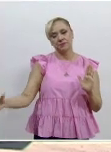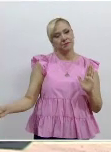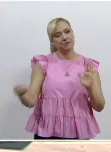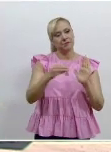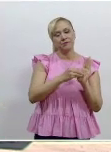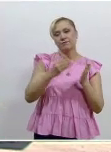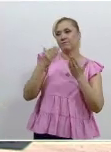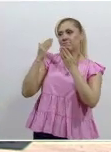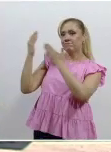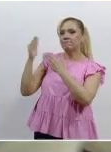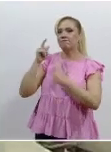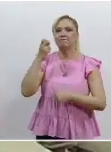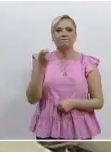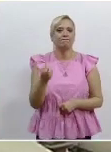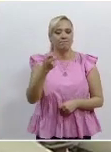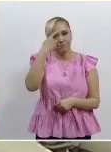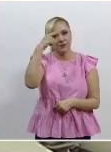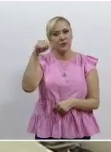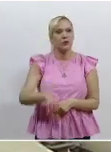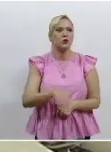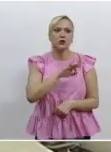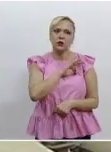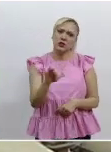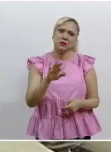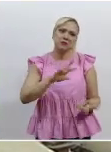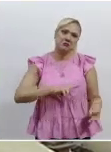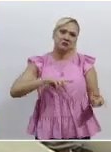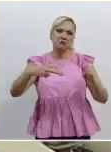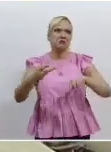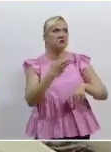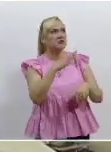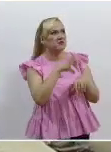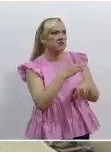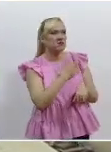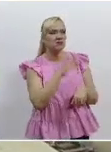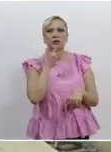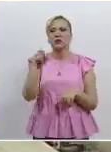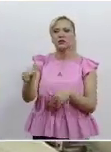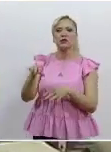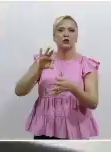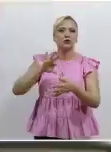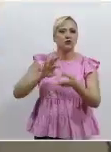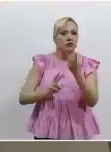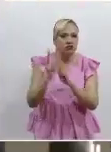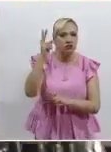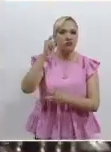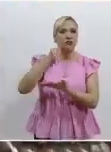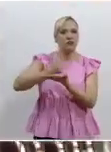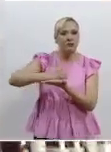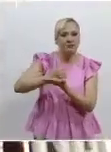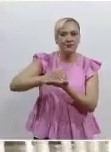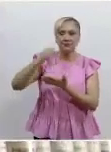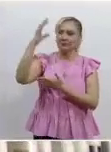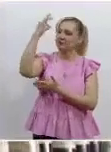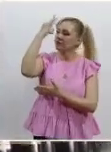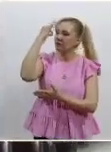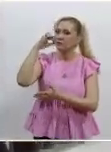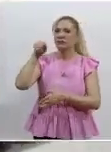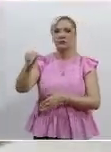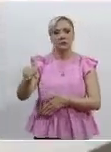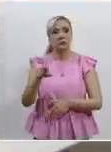de la homeopatía como parte de nuestro sistema de salud. En dicho artículo, la palabra médico hace reconocimiento de la homeopatía como